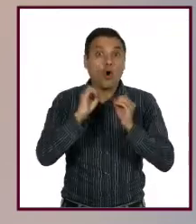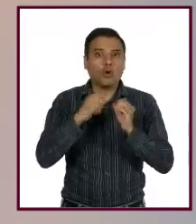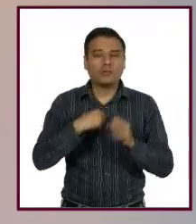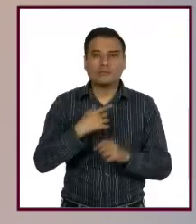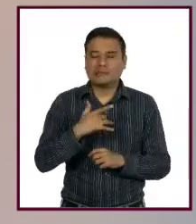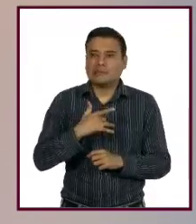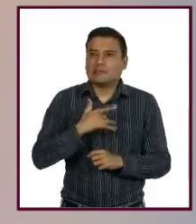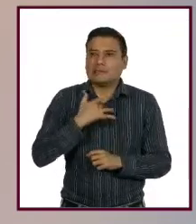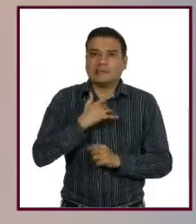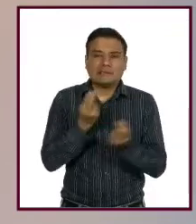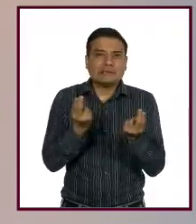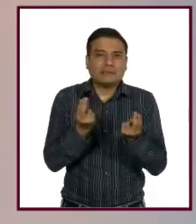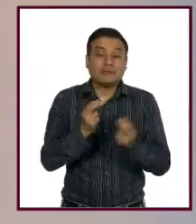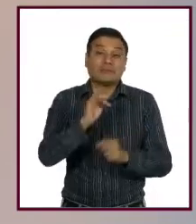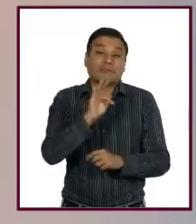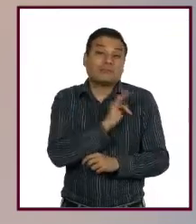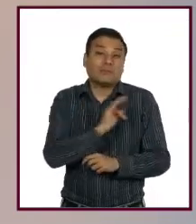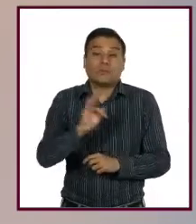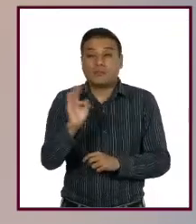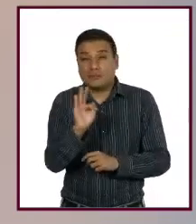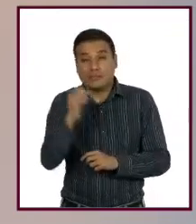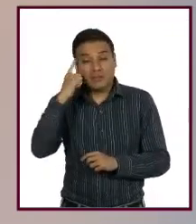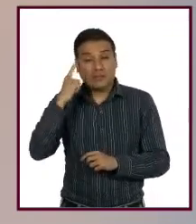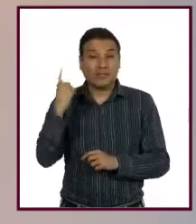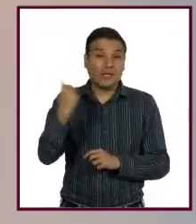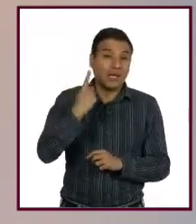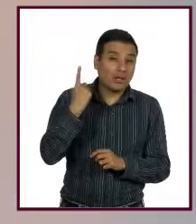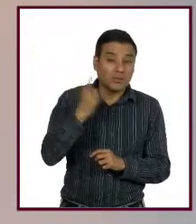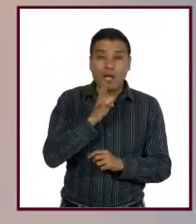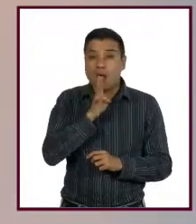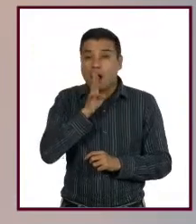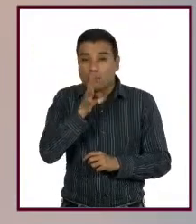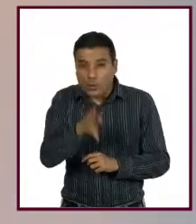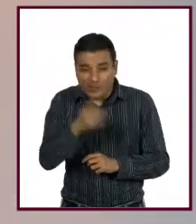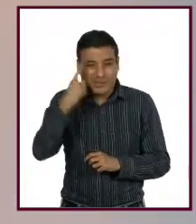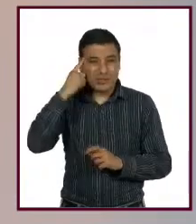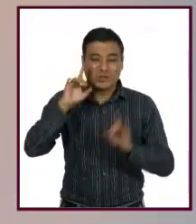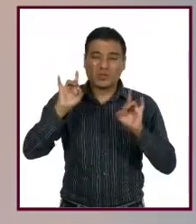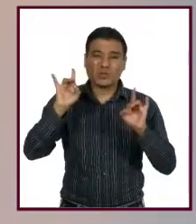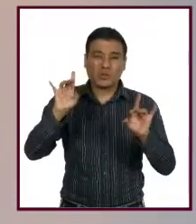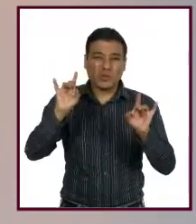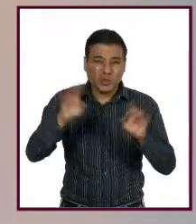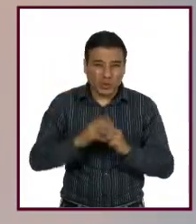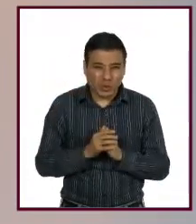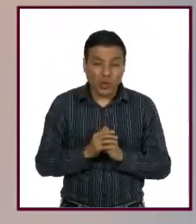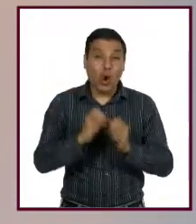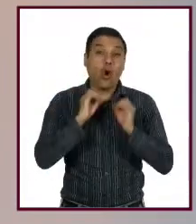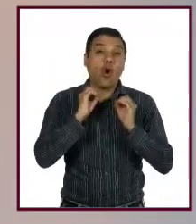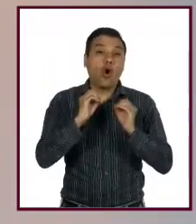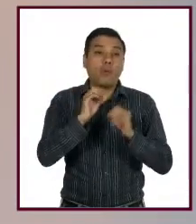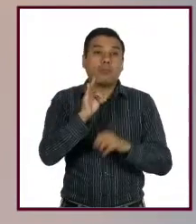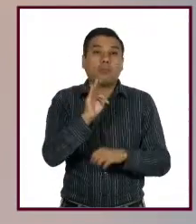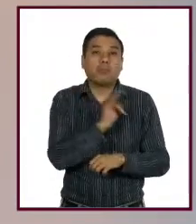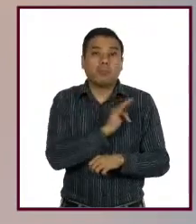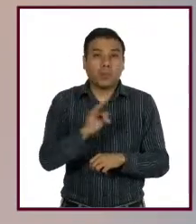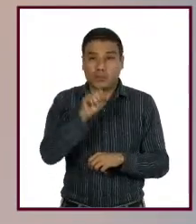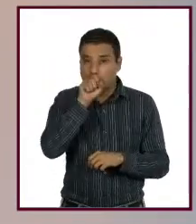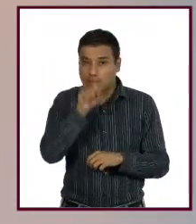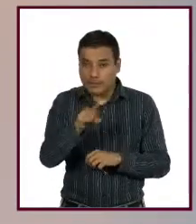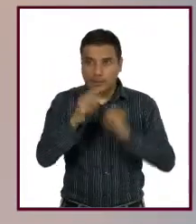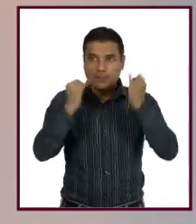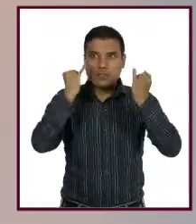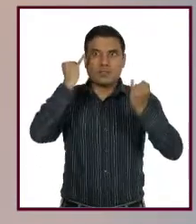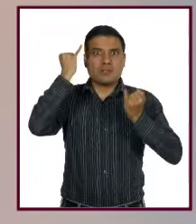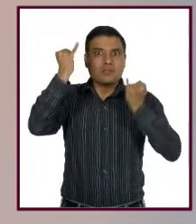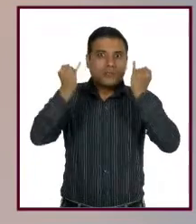pudiéramos tener náuseas, vómito, dolor de cabeza, mareos. Algunos dicen que hasta pudieran llegar a generar delirium,